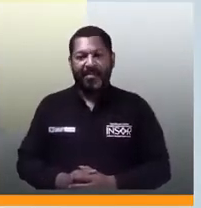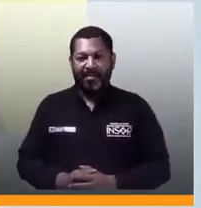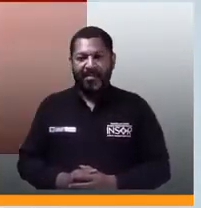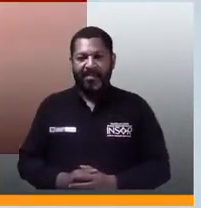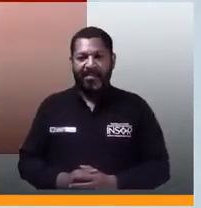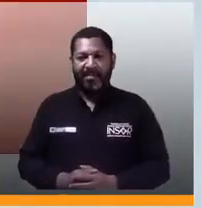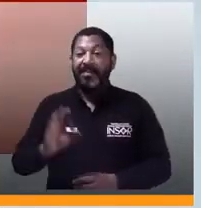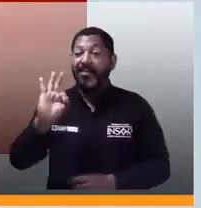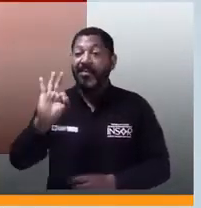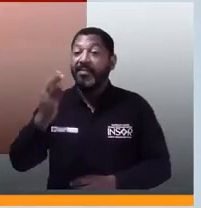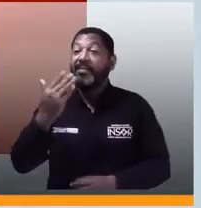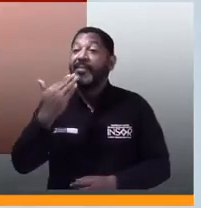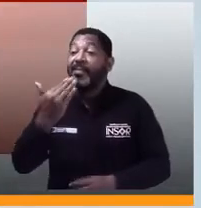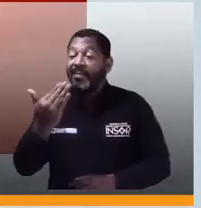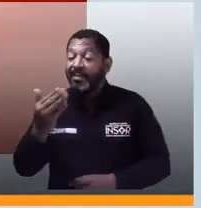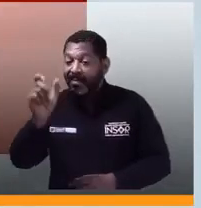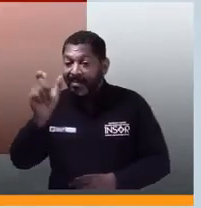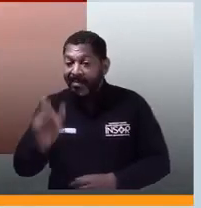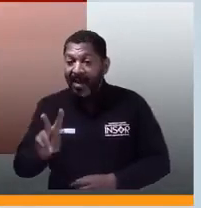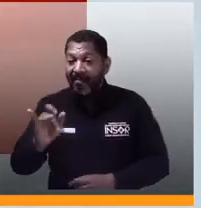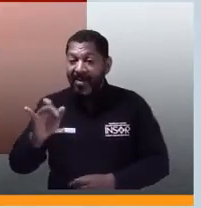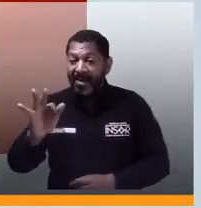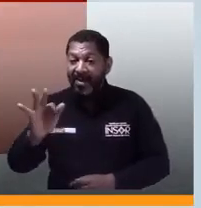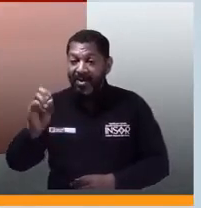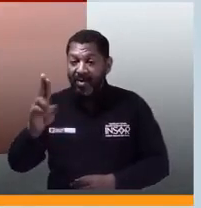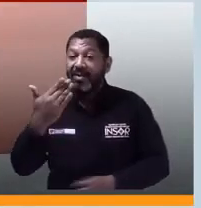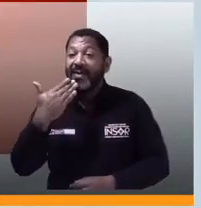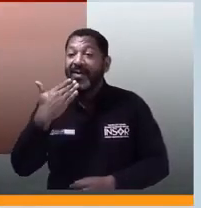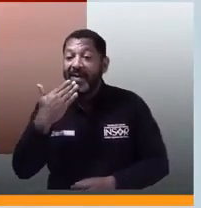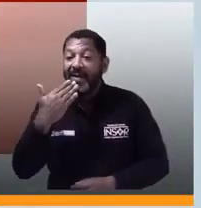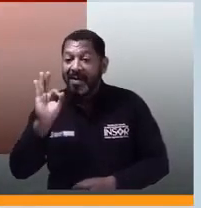Excelente, Víctor. Muchas gracias.